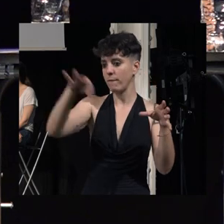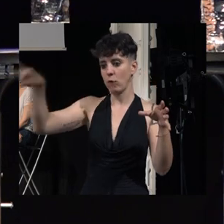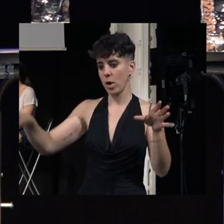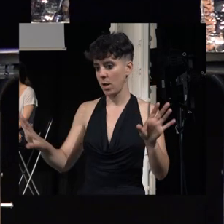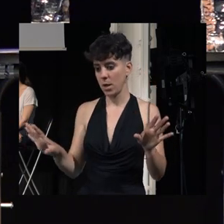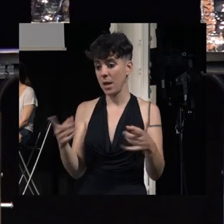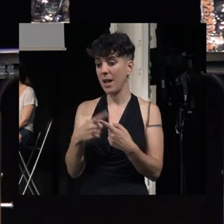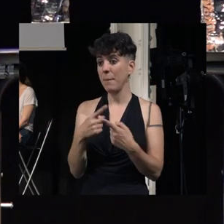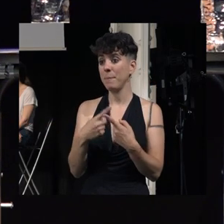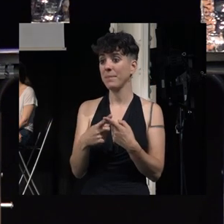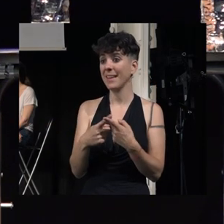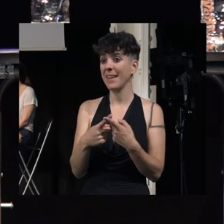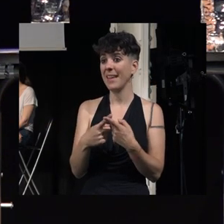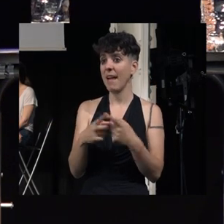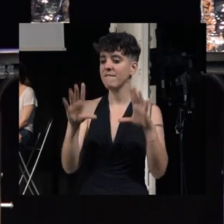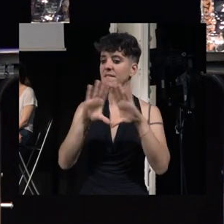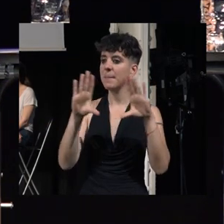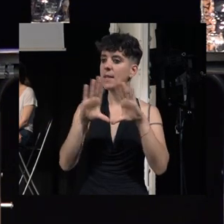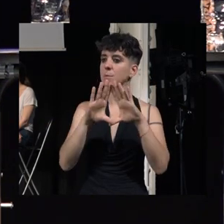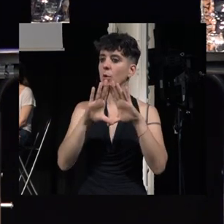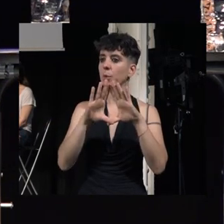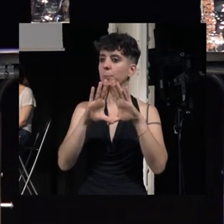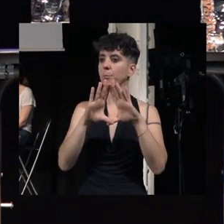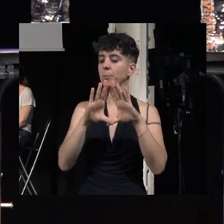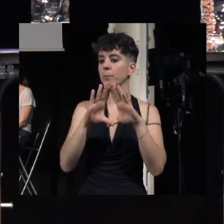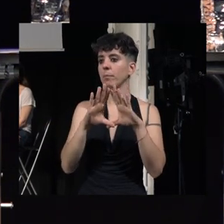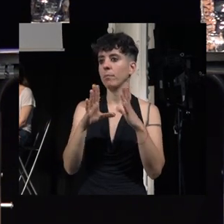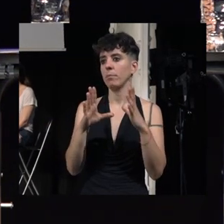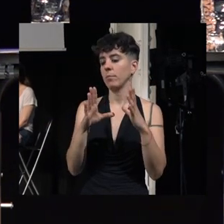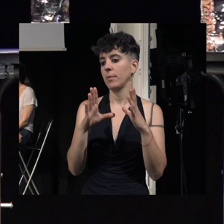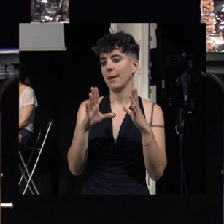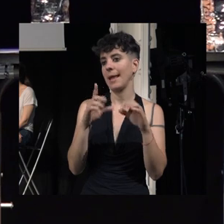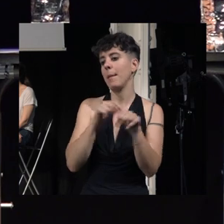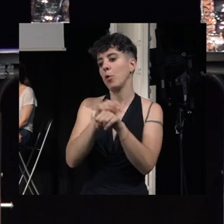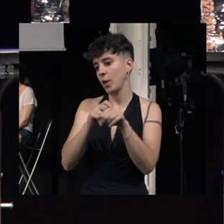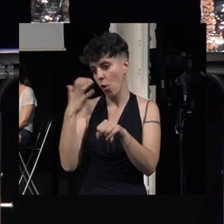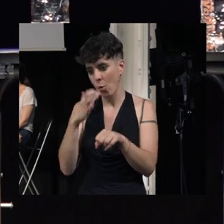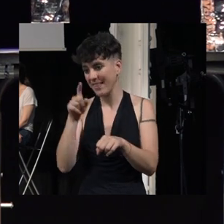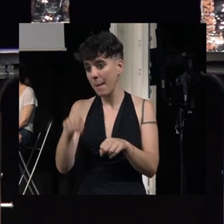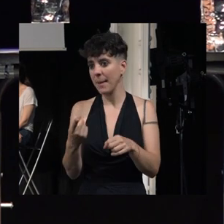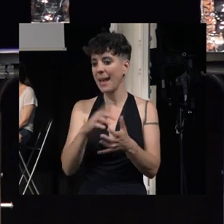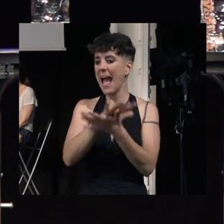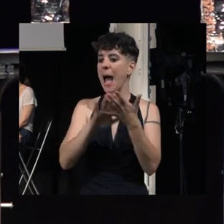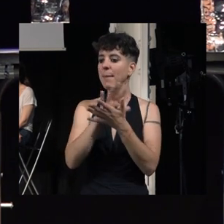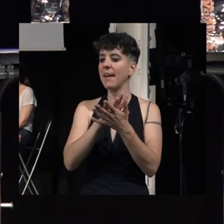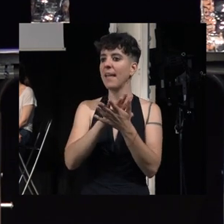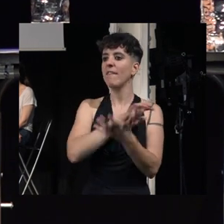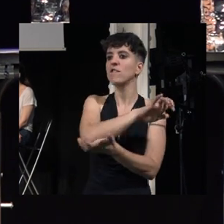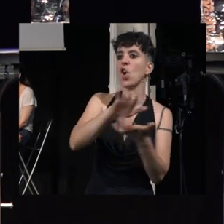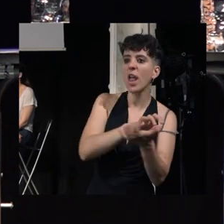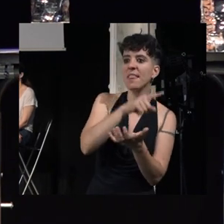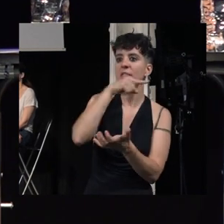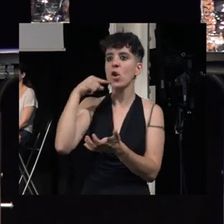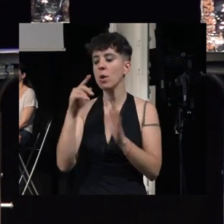Pienso. Y que el feminismo no solo debe hablar, y por supuesto las políticas queer, de violencia y de dolor. Es